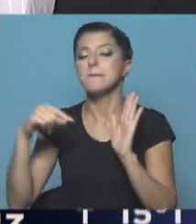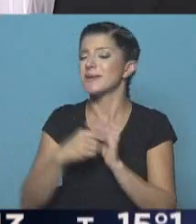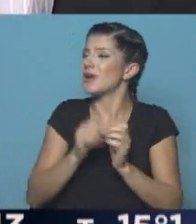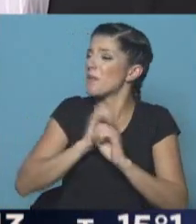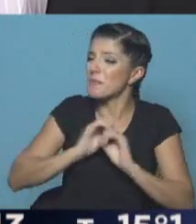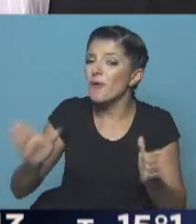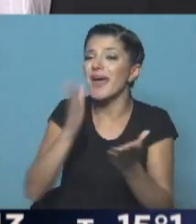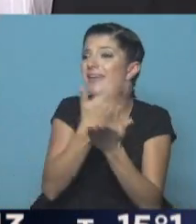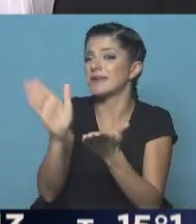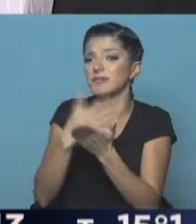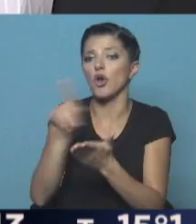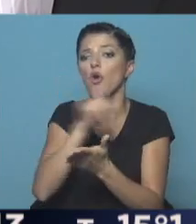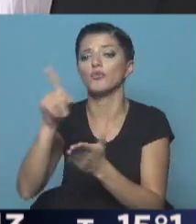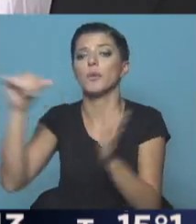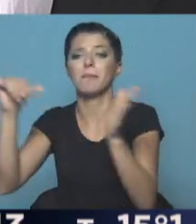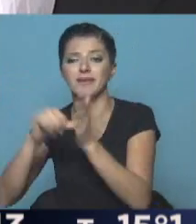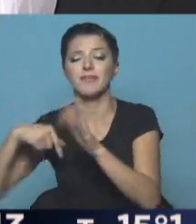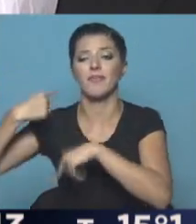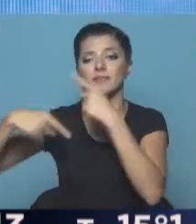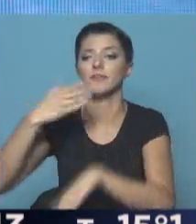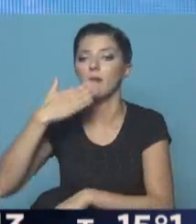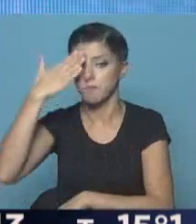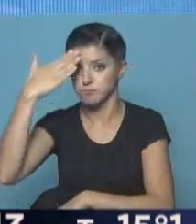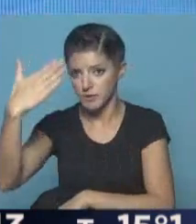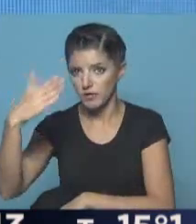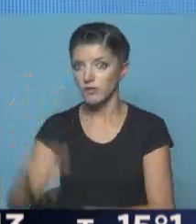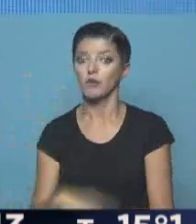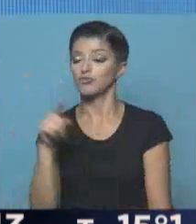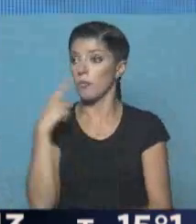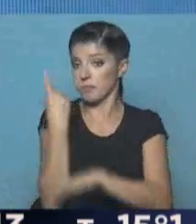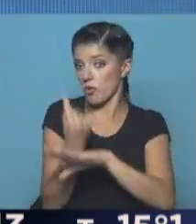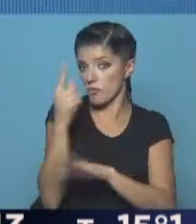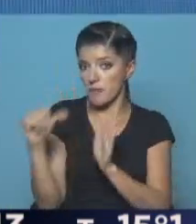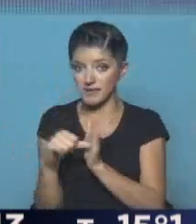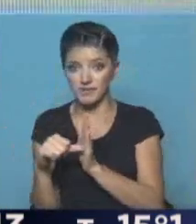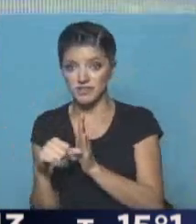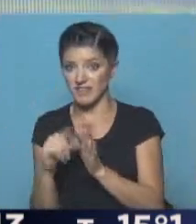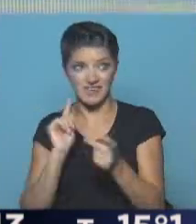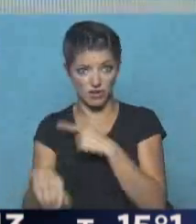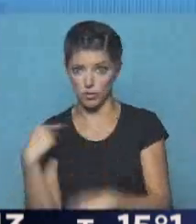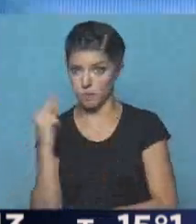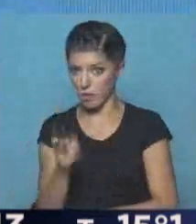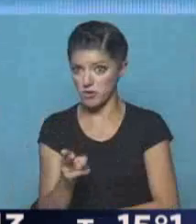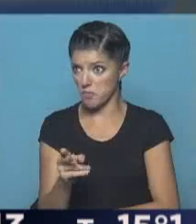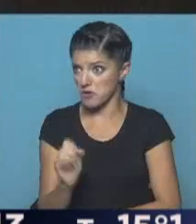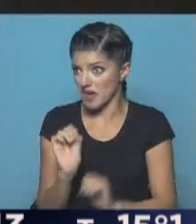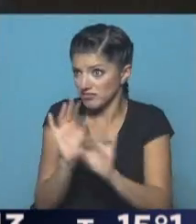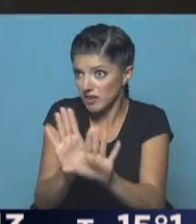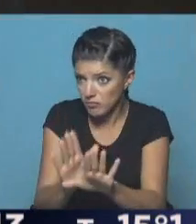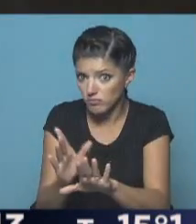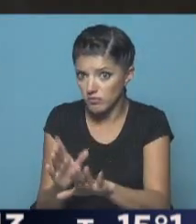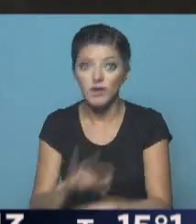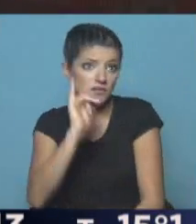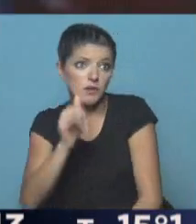discriminación contra los países de mayoría musulmana. Claro, yo soy un ciudadano de un determinado país y tengo directamente prohibidos porque sí. Porque